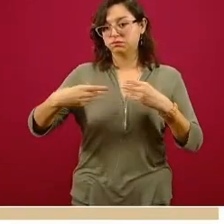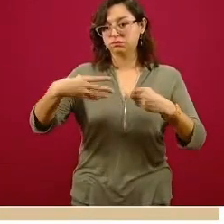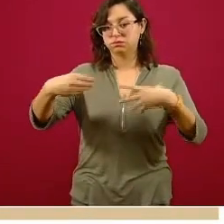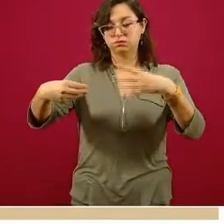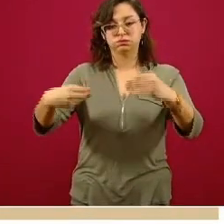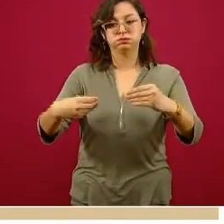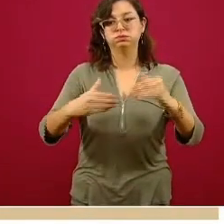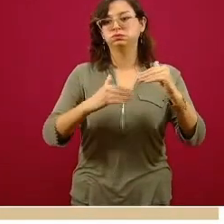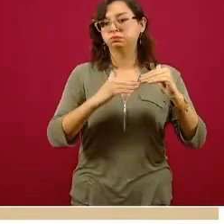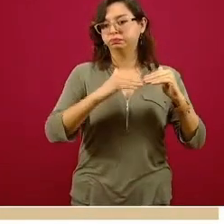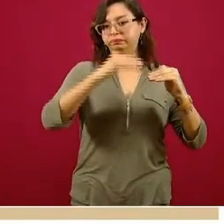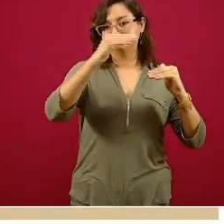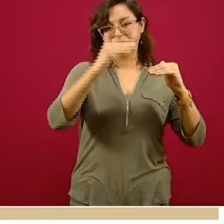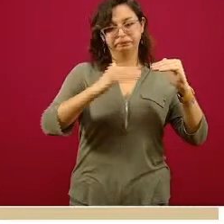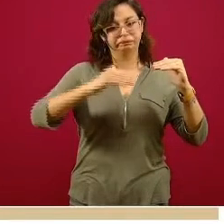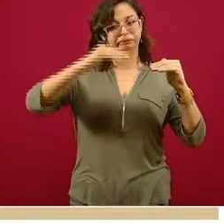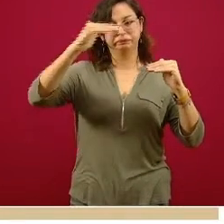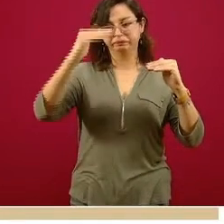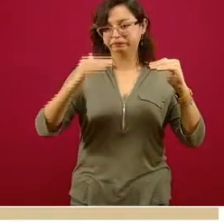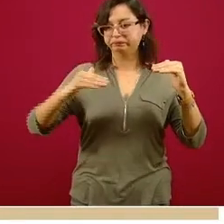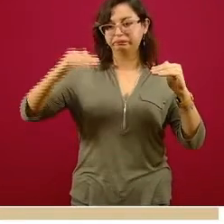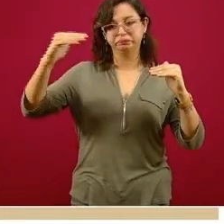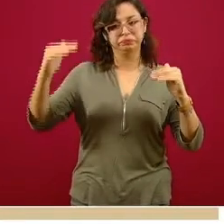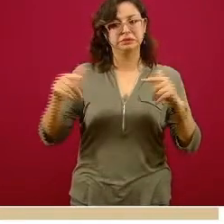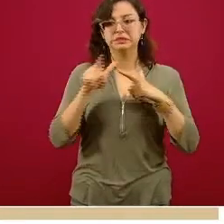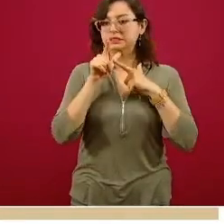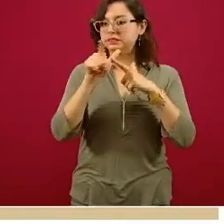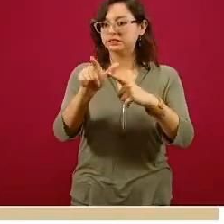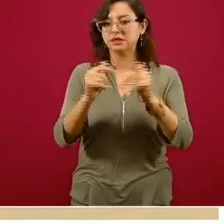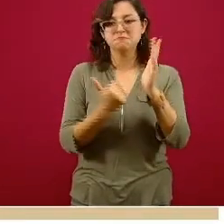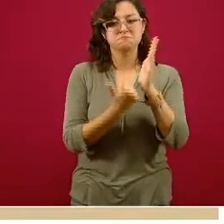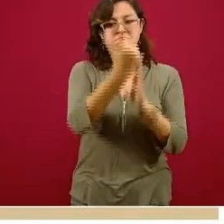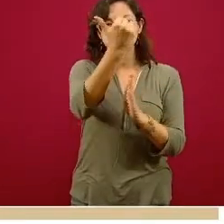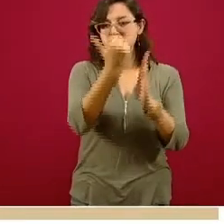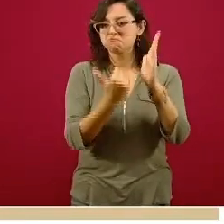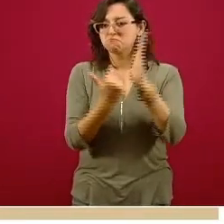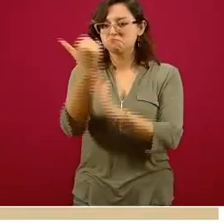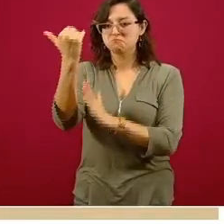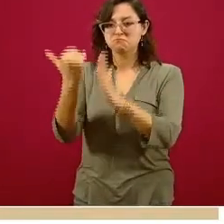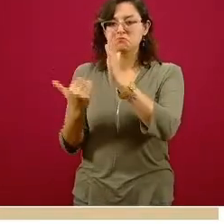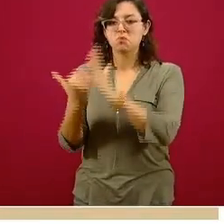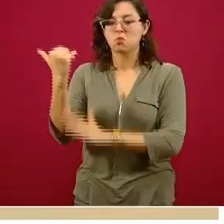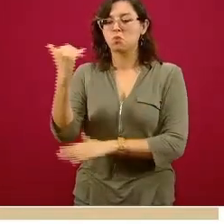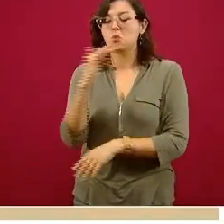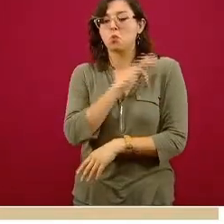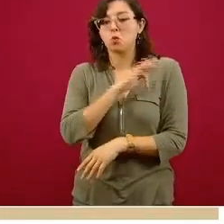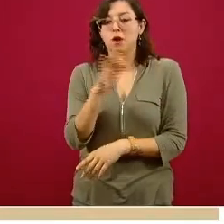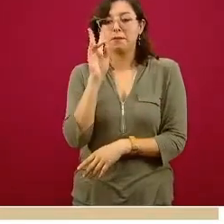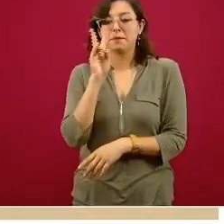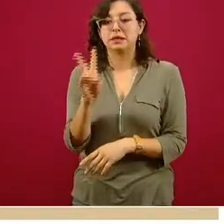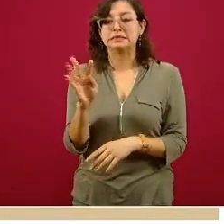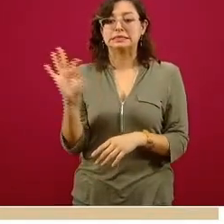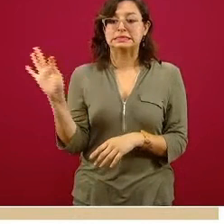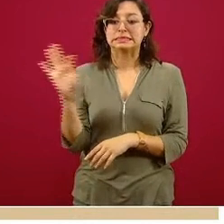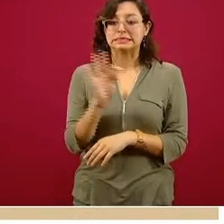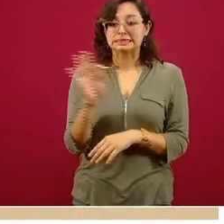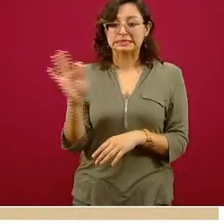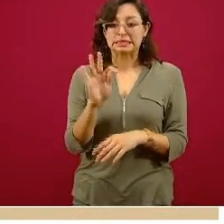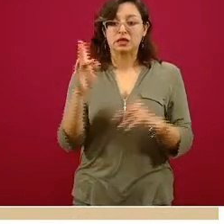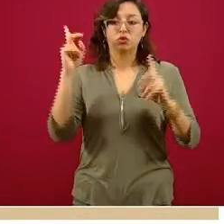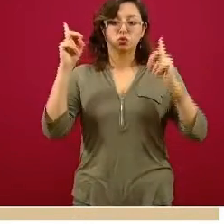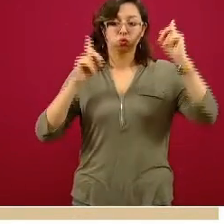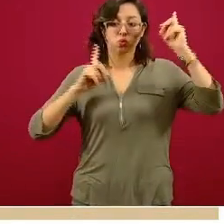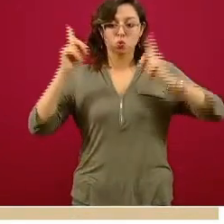tendencia ascendente, sobre todo cuando vemos representados los casos sospechosos, los cuales en su gran